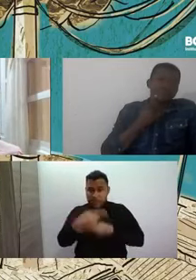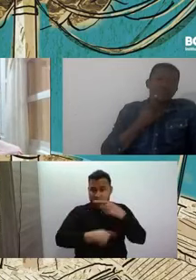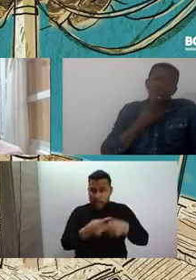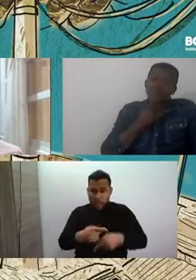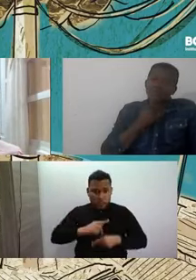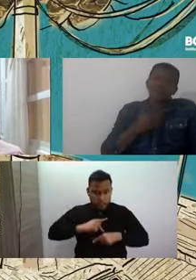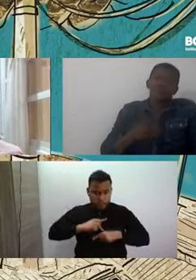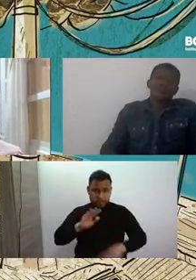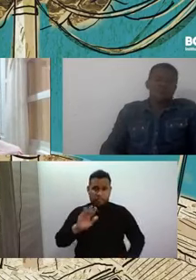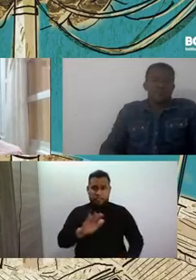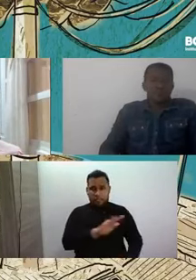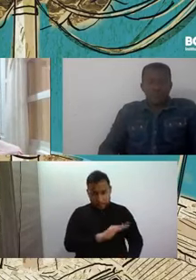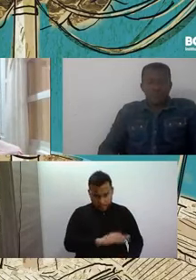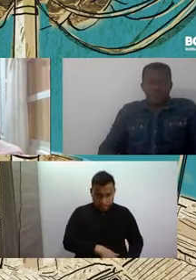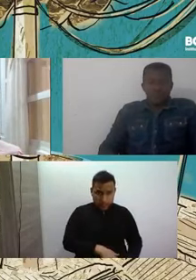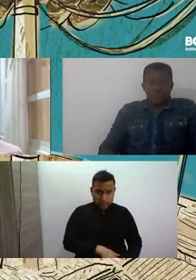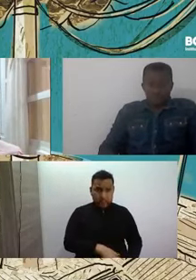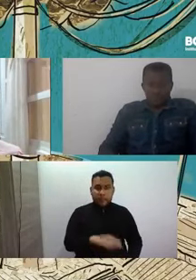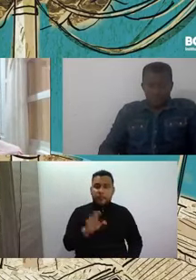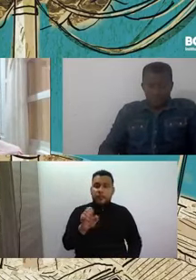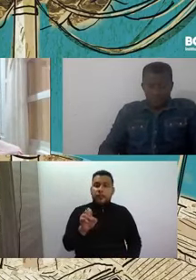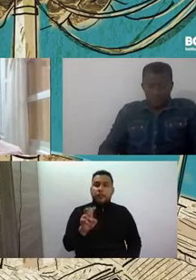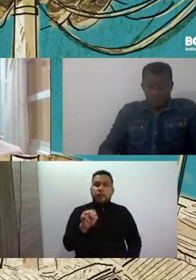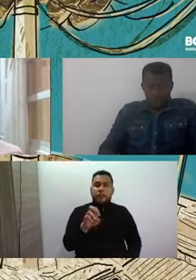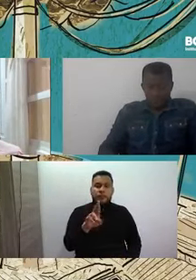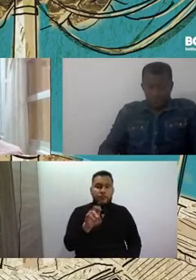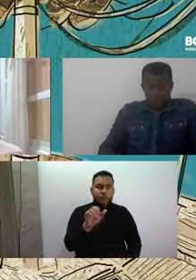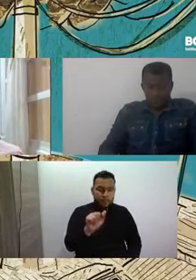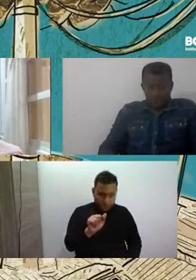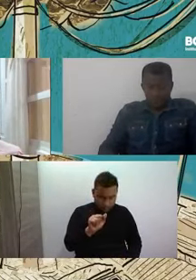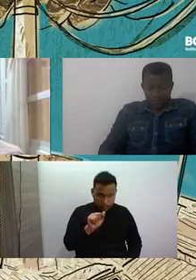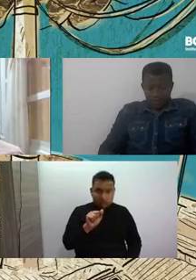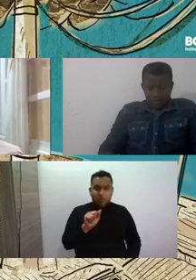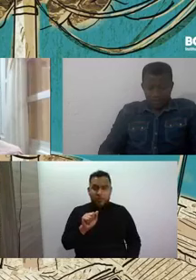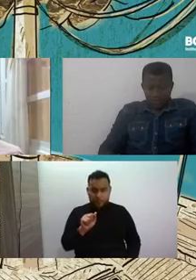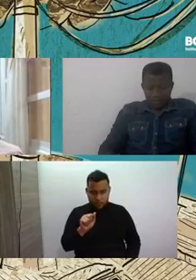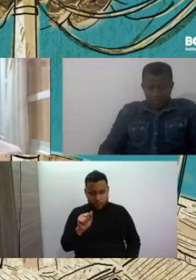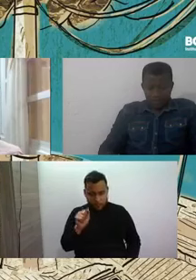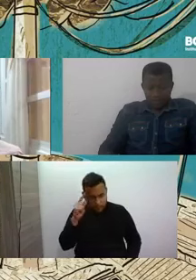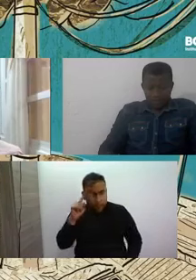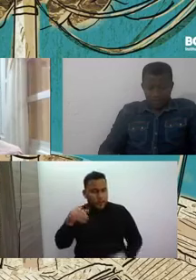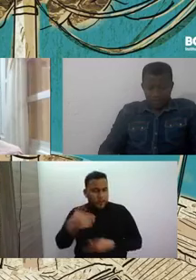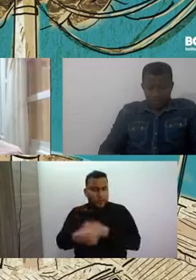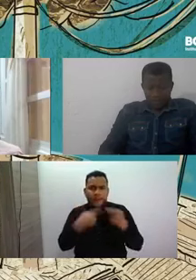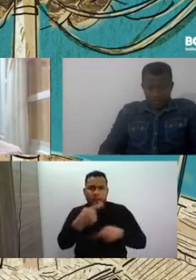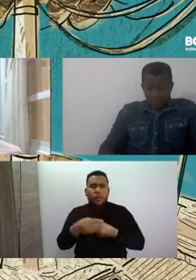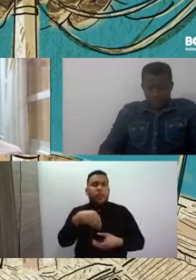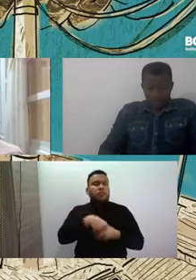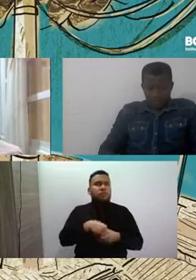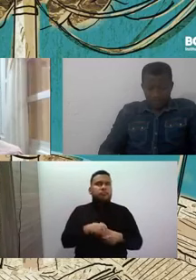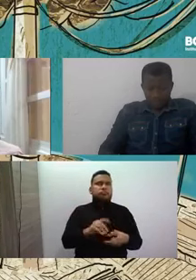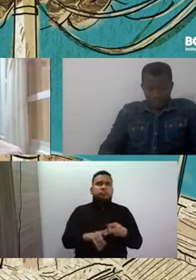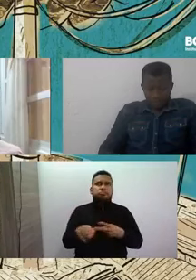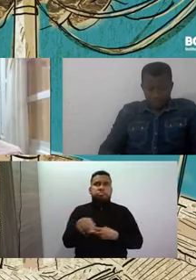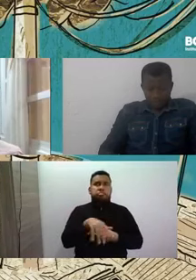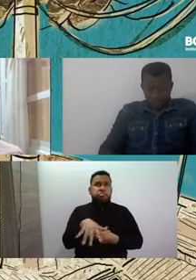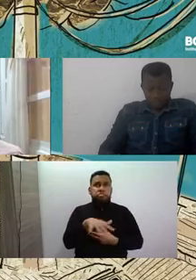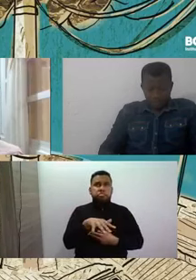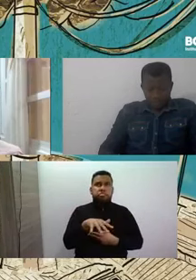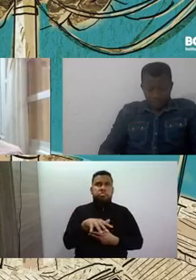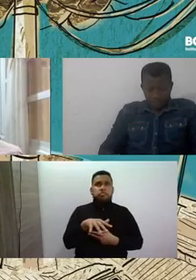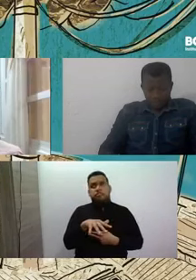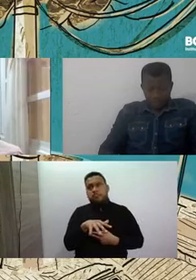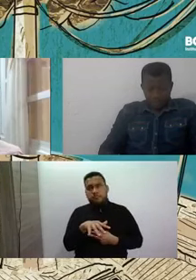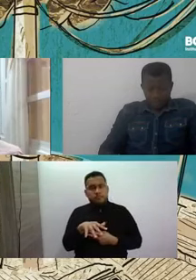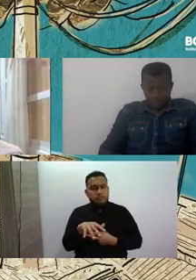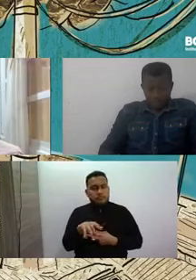nativas. Empezamos con el Embera Catío sobre fábulas de Sopo. Queremos que pues ustedes